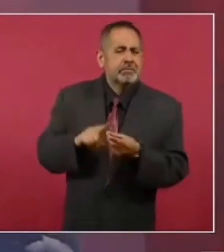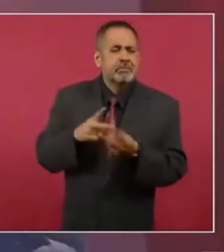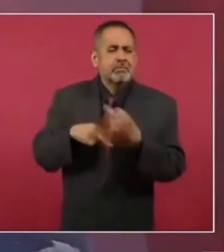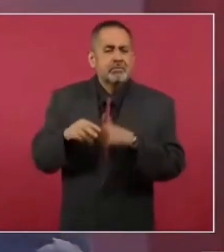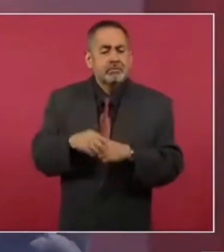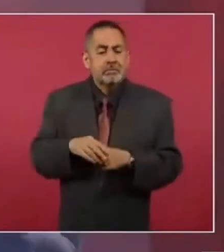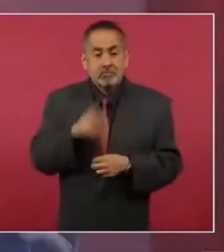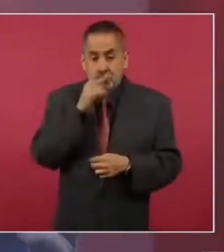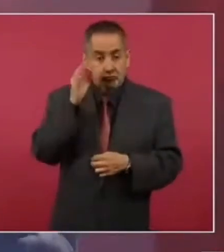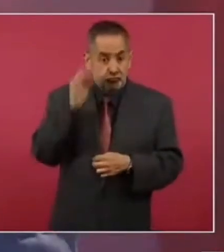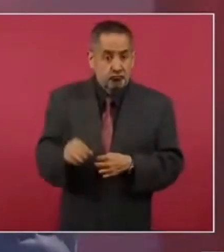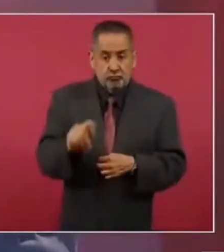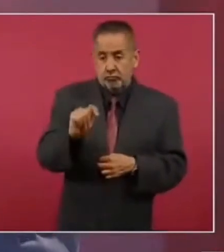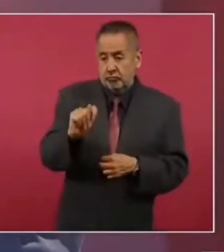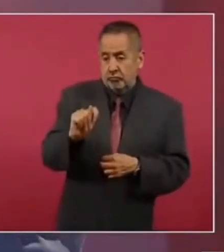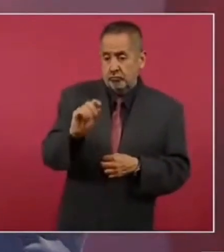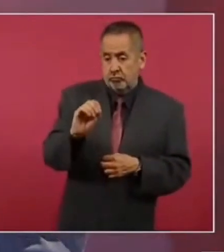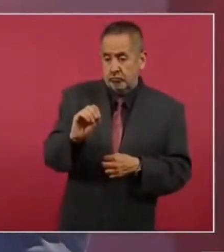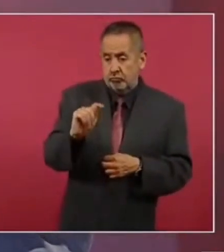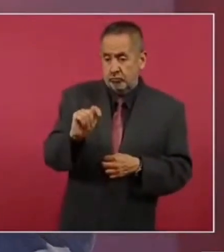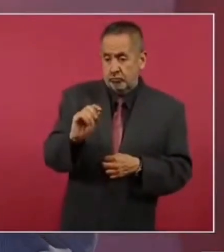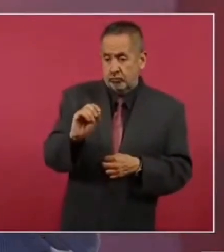De Totonaco,